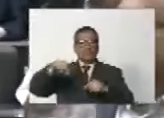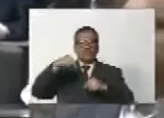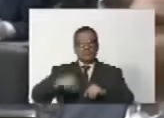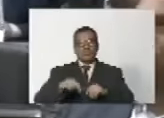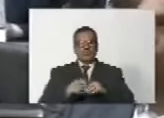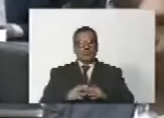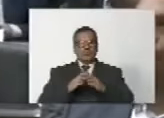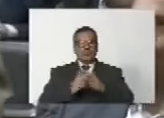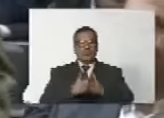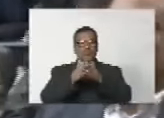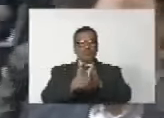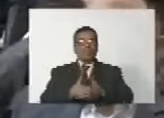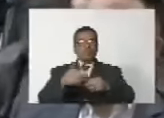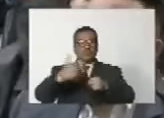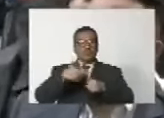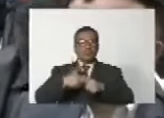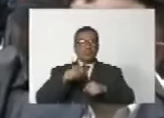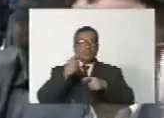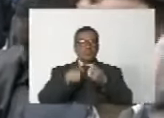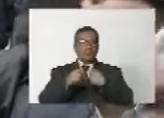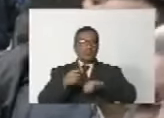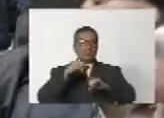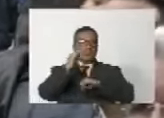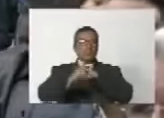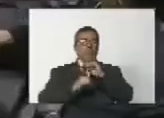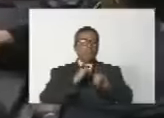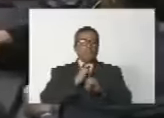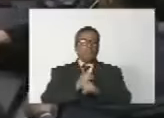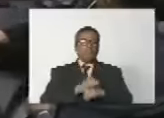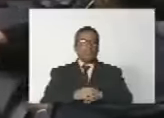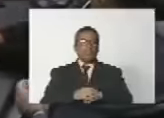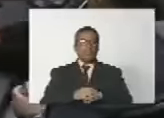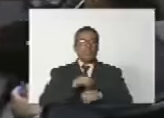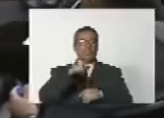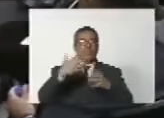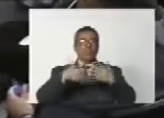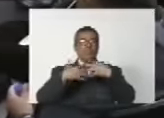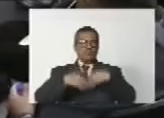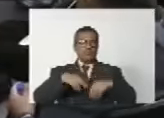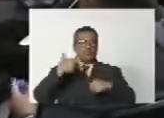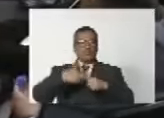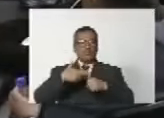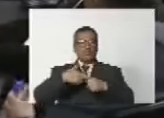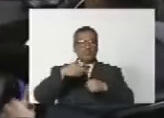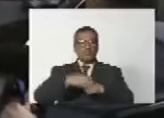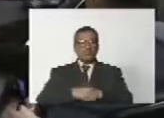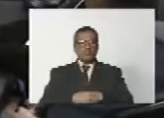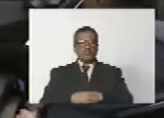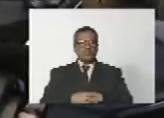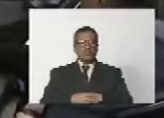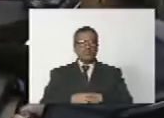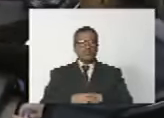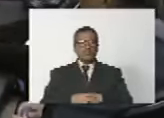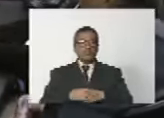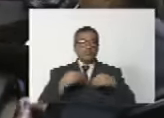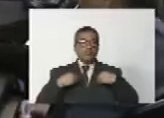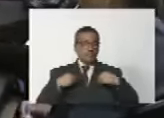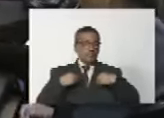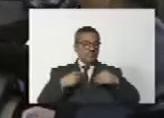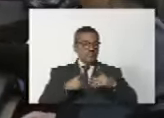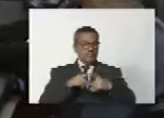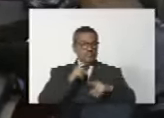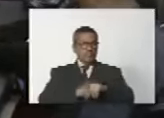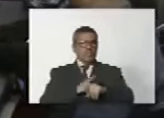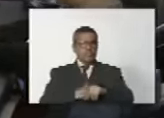sus embarques de crudo a los distintos mercados internacionales, hoy la industria petrolera vive una